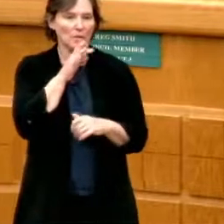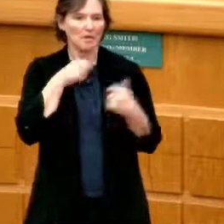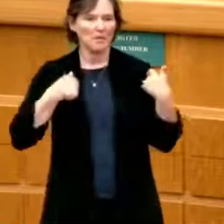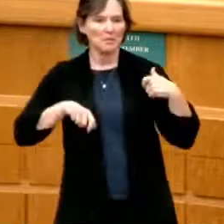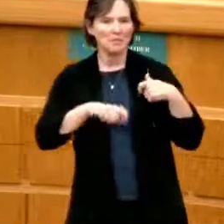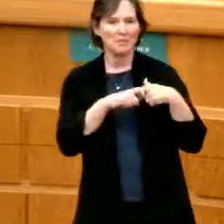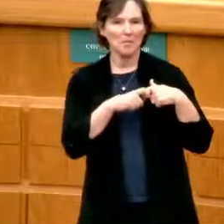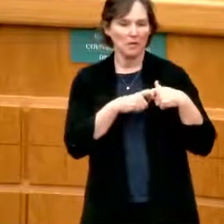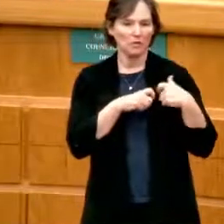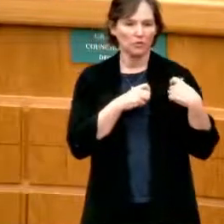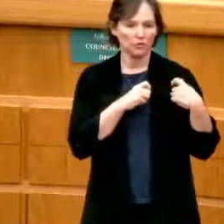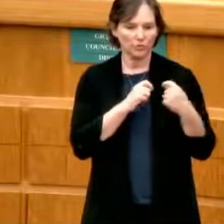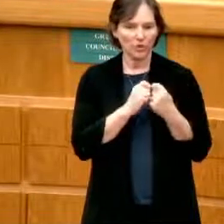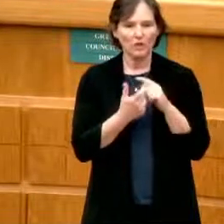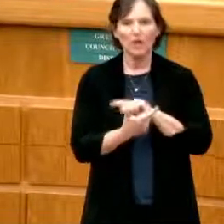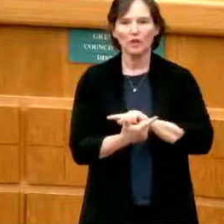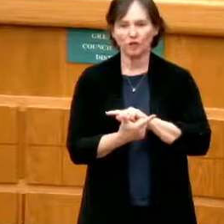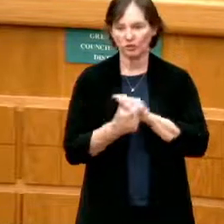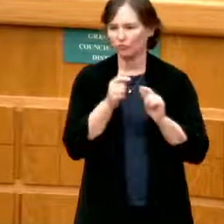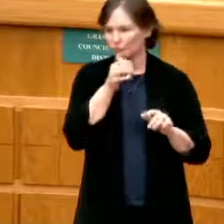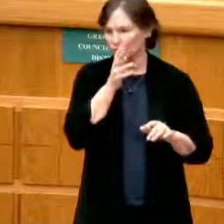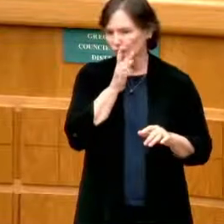dirección